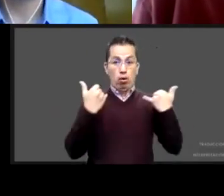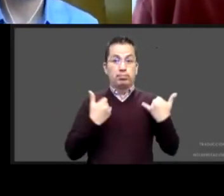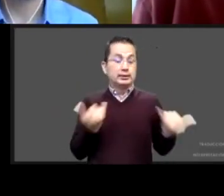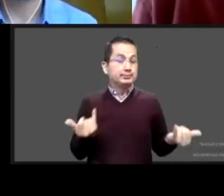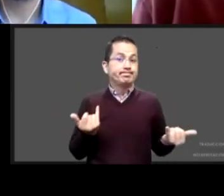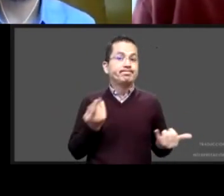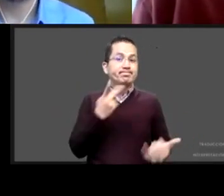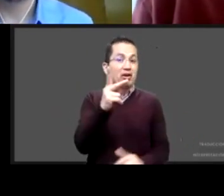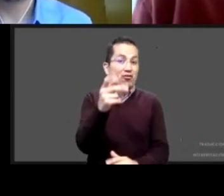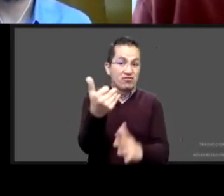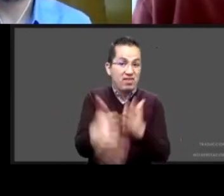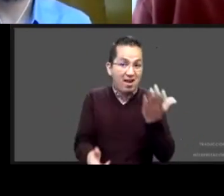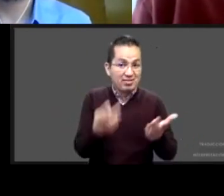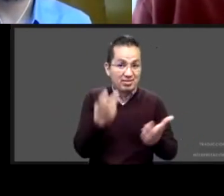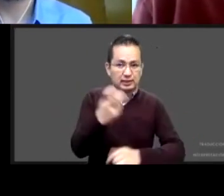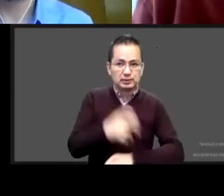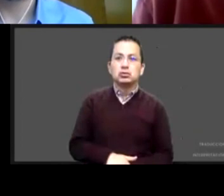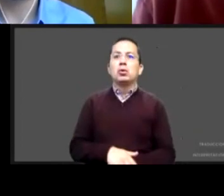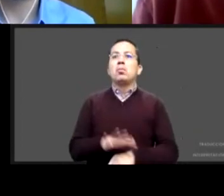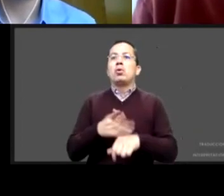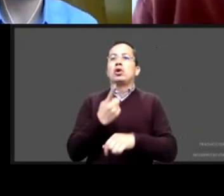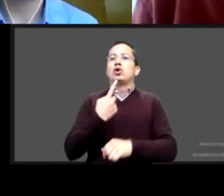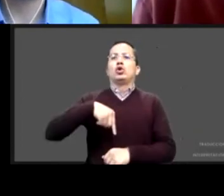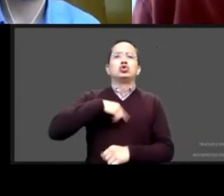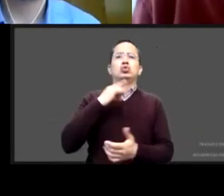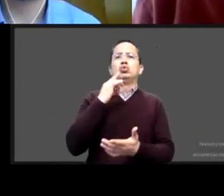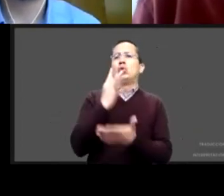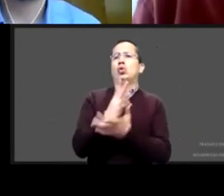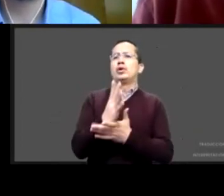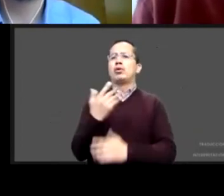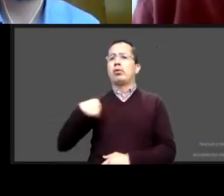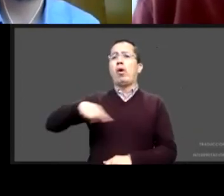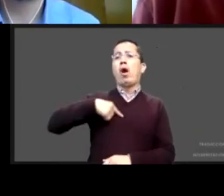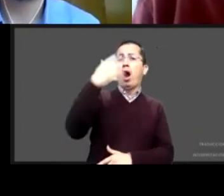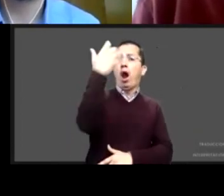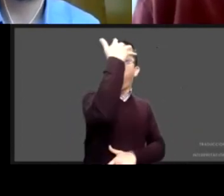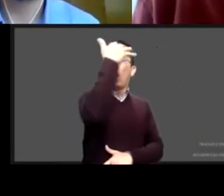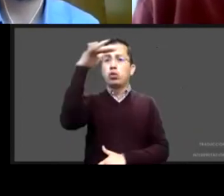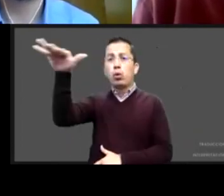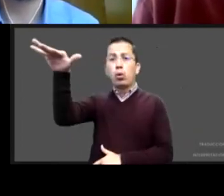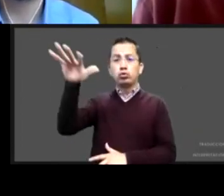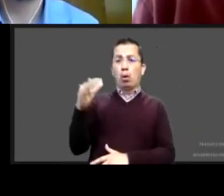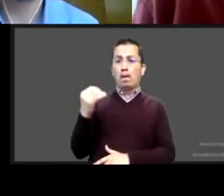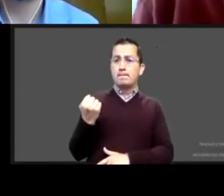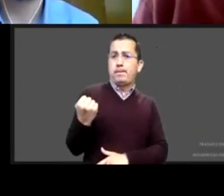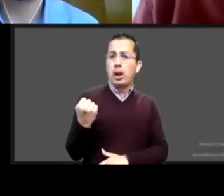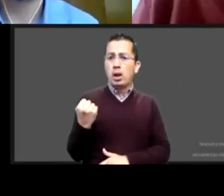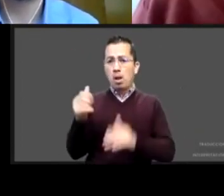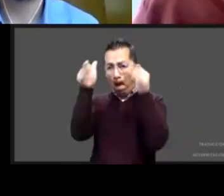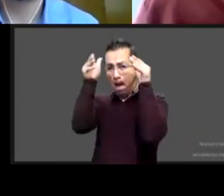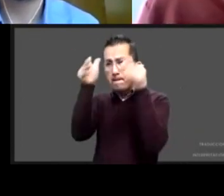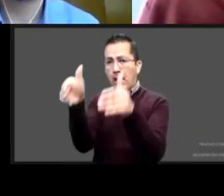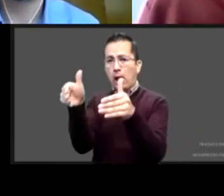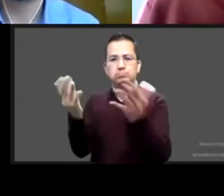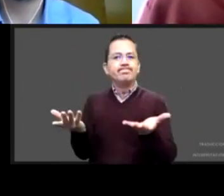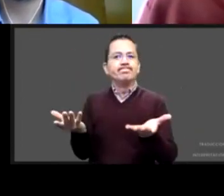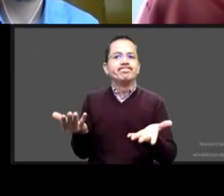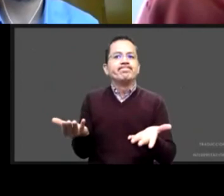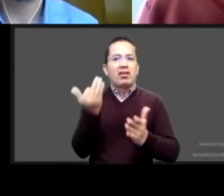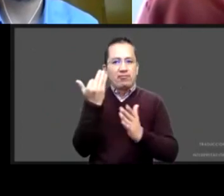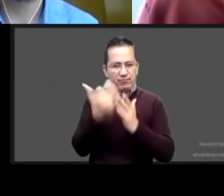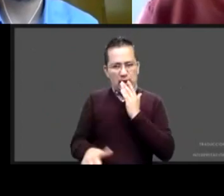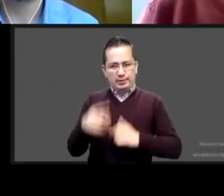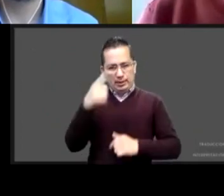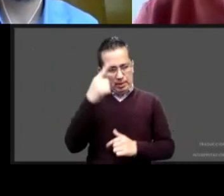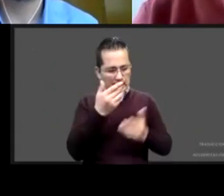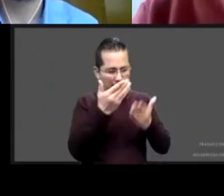con lo impuesto que está el adultocentrismo en nuestras instituciones, en nuestra vida cotidiana. Creo que